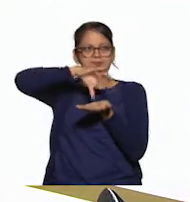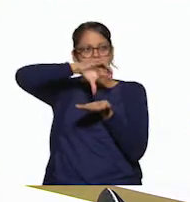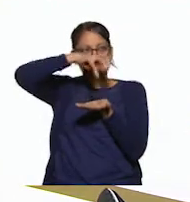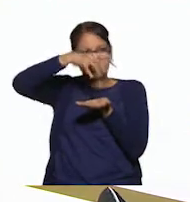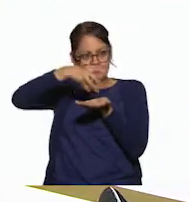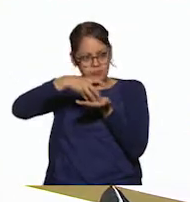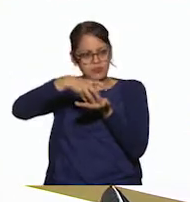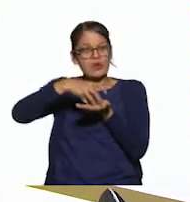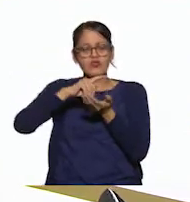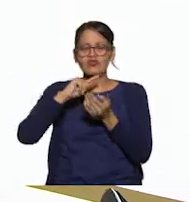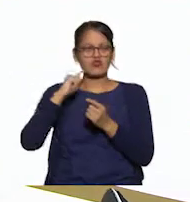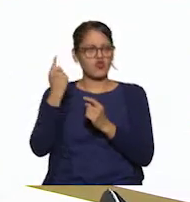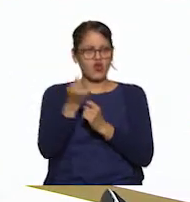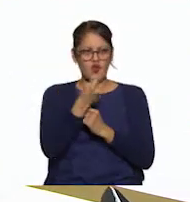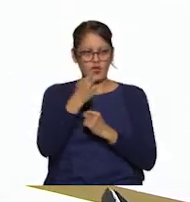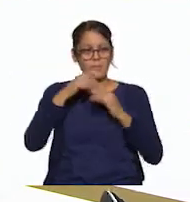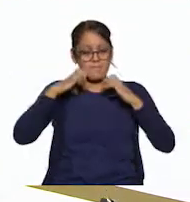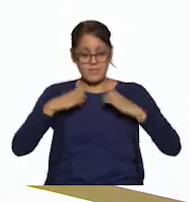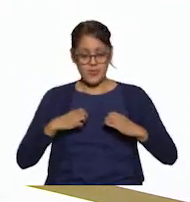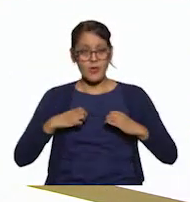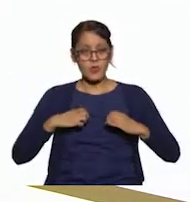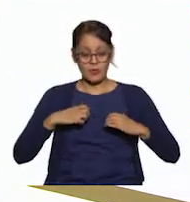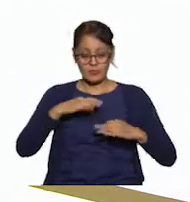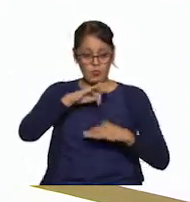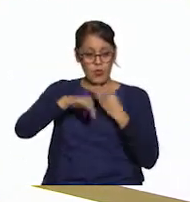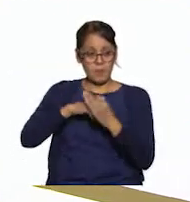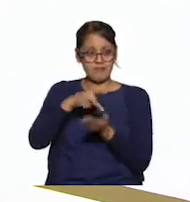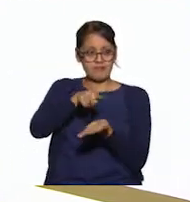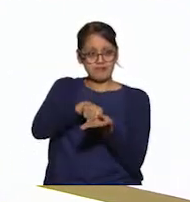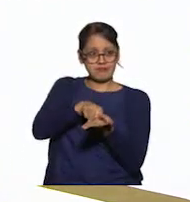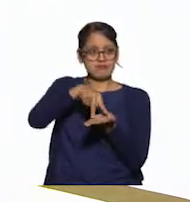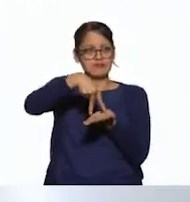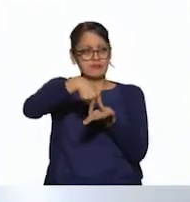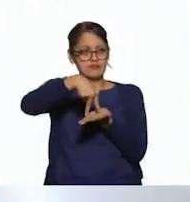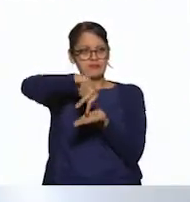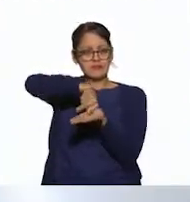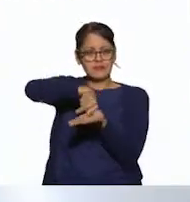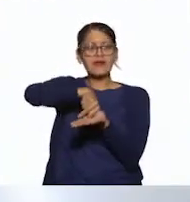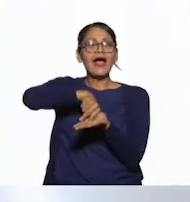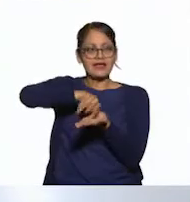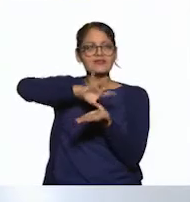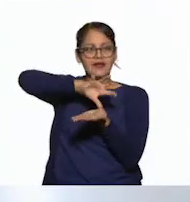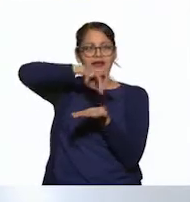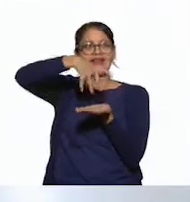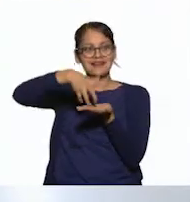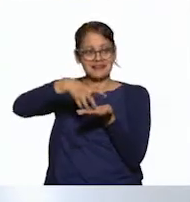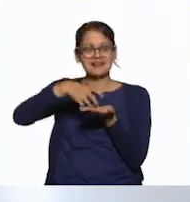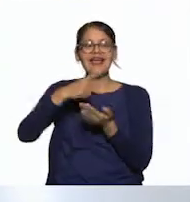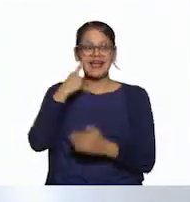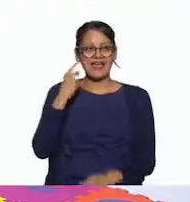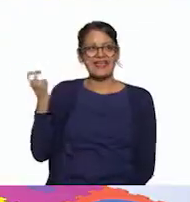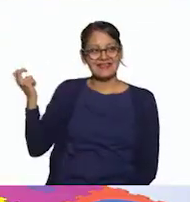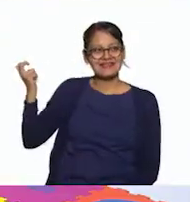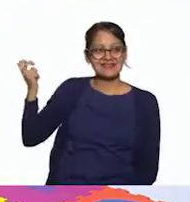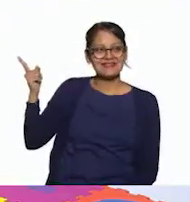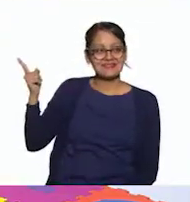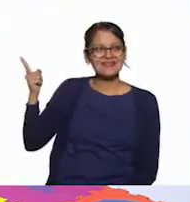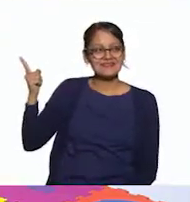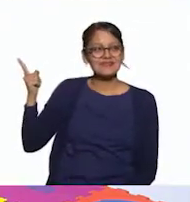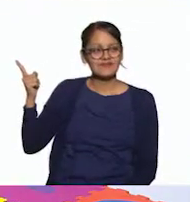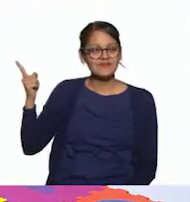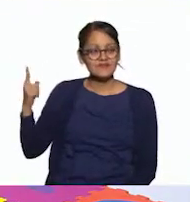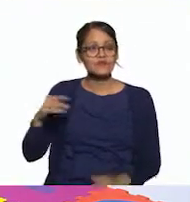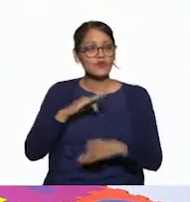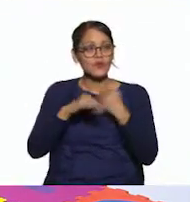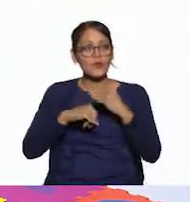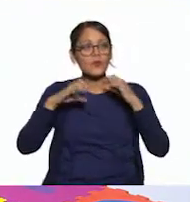lo que esté a mi alrededor, exacto, y abarque mis extremidades. Sí, por ejemplo, si yo me acuesto aquí. Esa es la kinesfera. Esta es parte de mi kinesfera. Y todo el